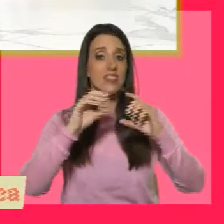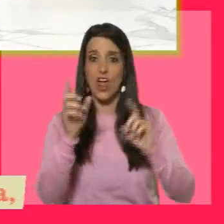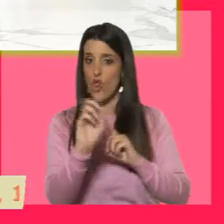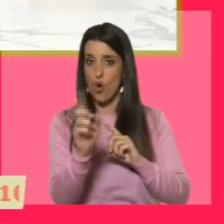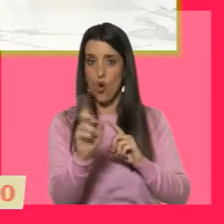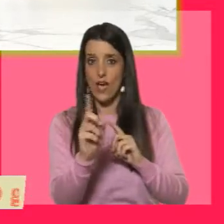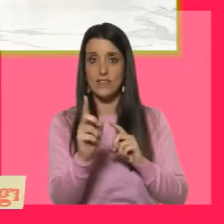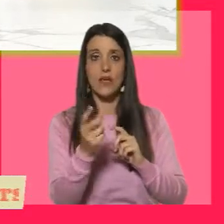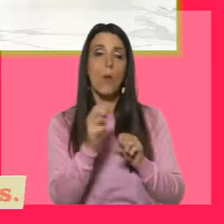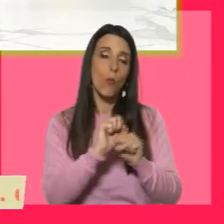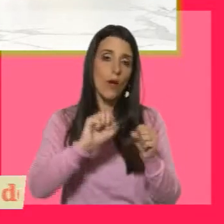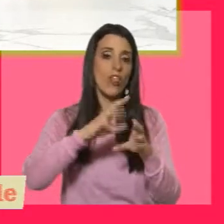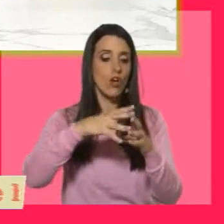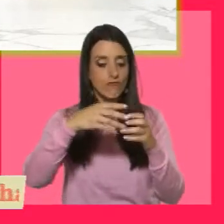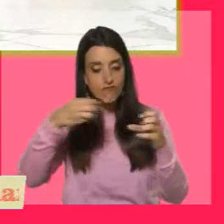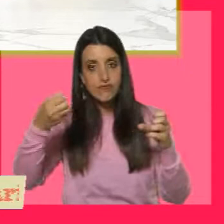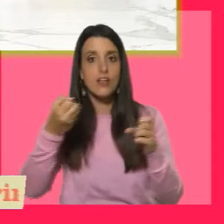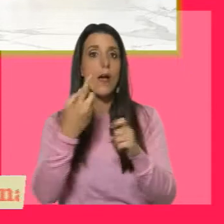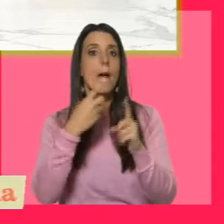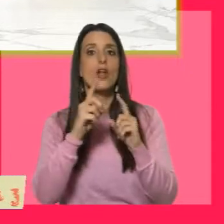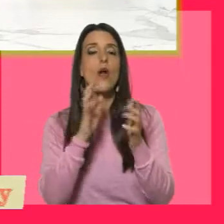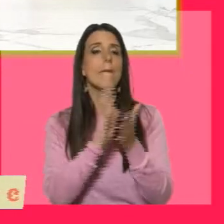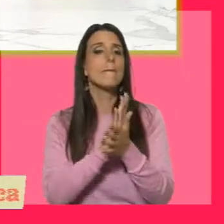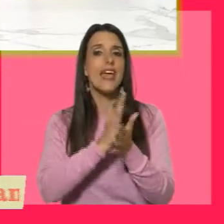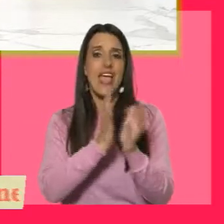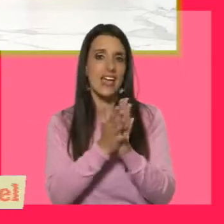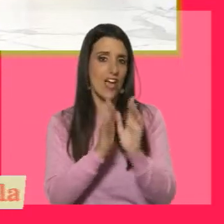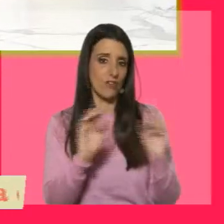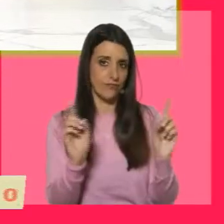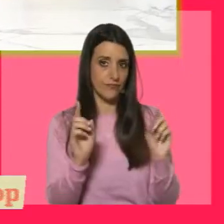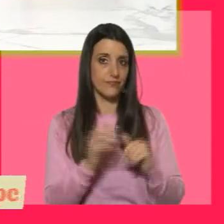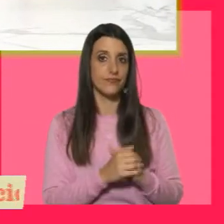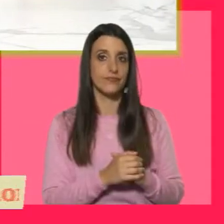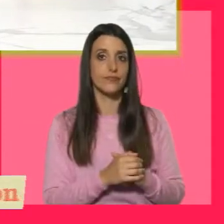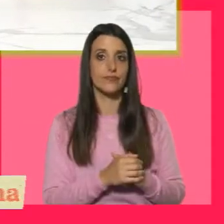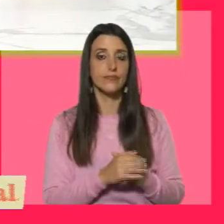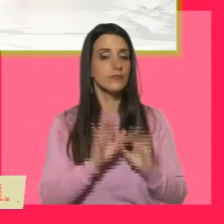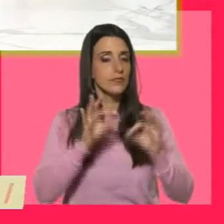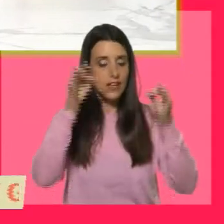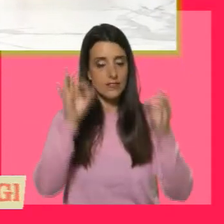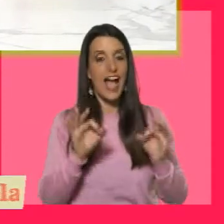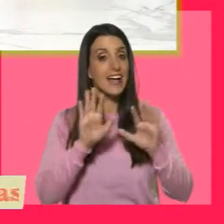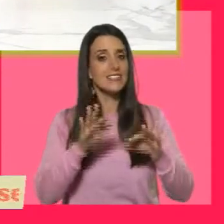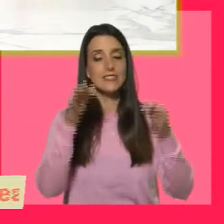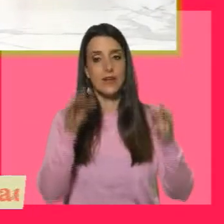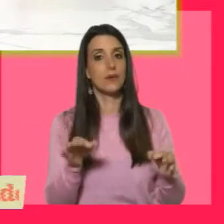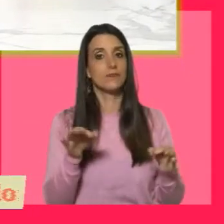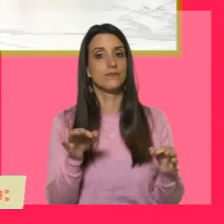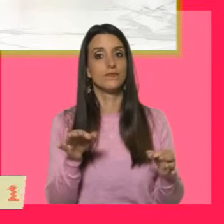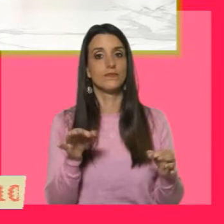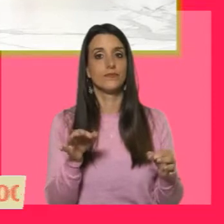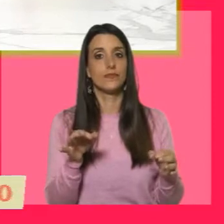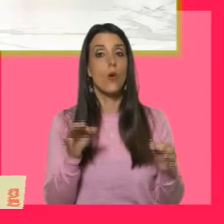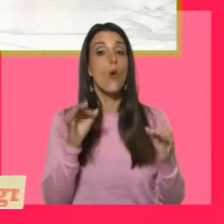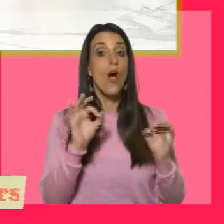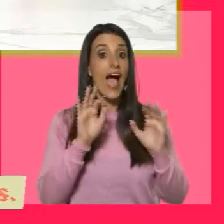Es maleable, pero tiene, no es tan pegajosa, digamos. Perfecto. Que cuando quede así está bien. Que te quede así está bien.